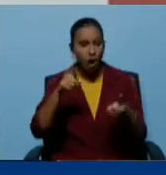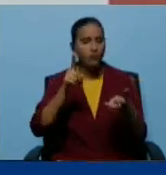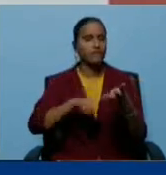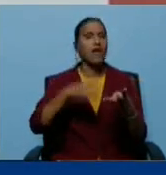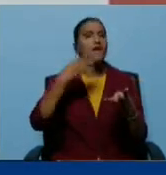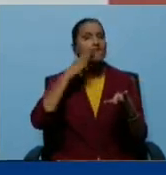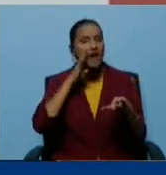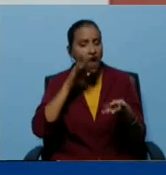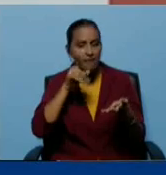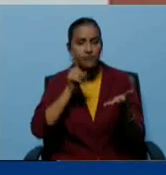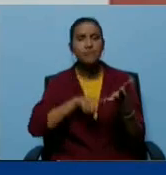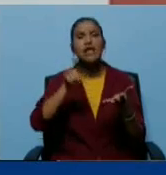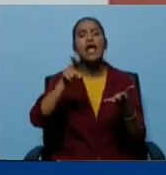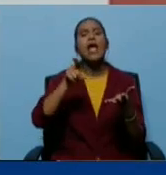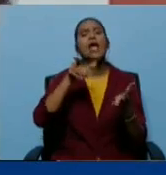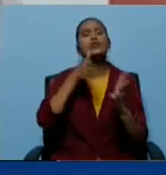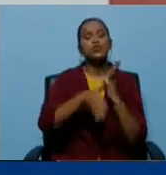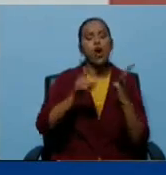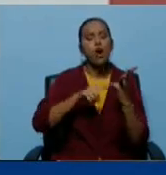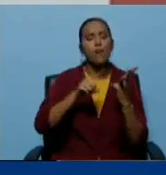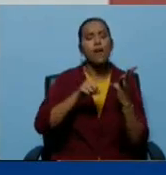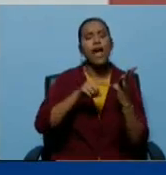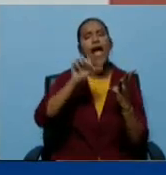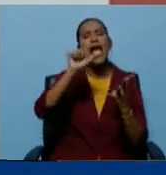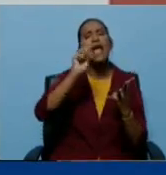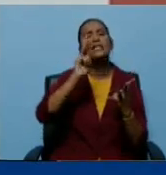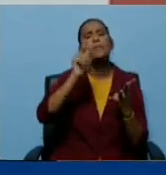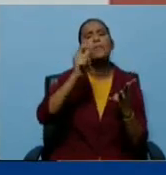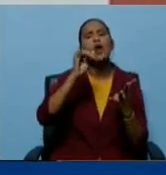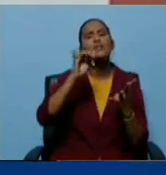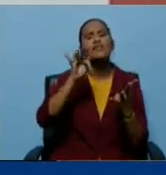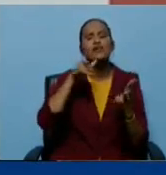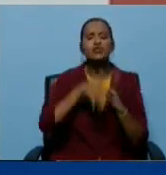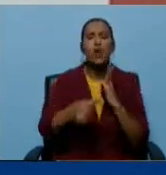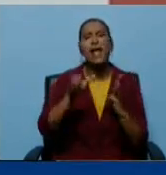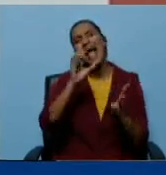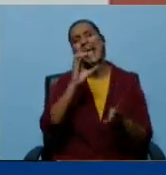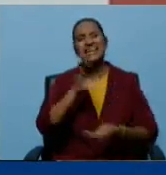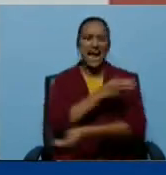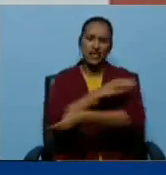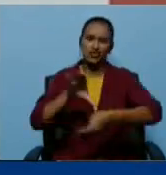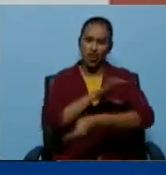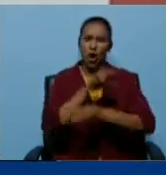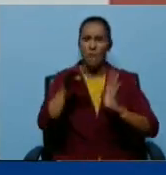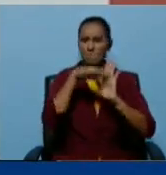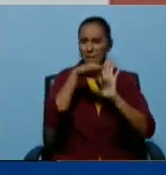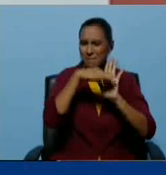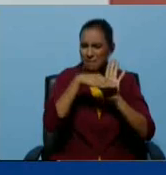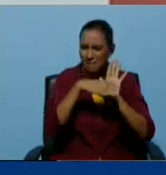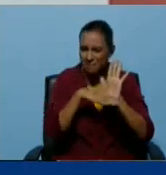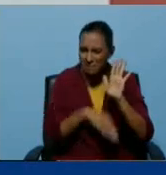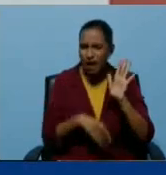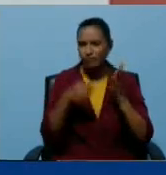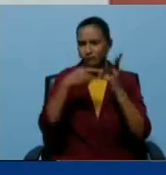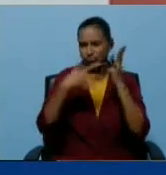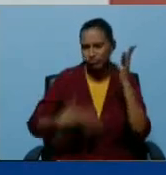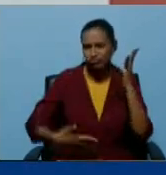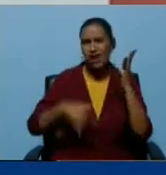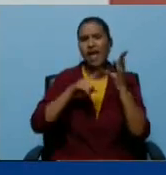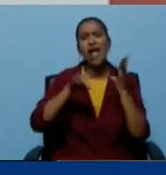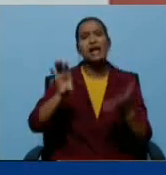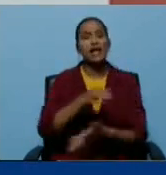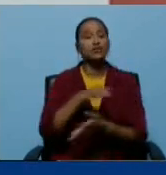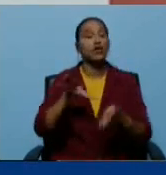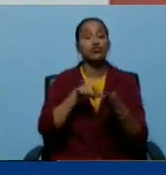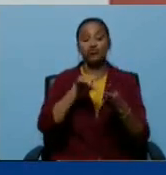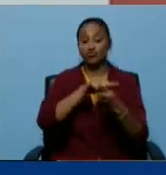incluyendo Spotify, que es la más famosa distribuidora de artistas y canciones, todas forman parte del